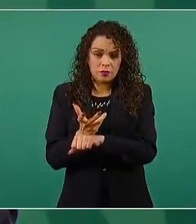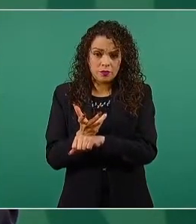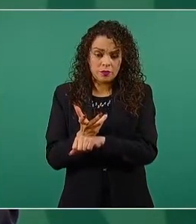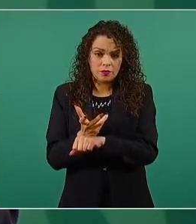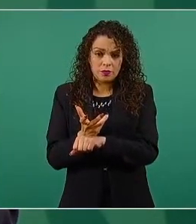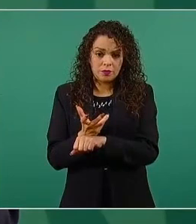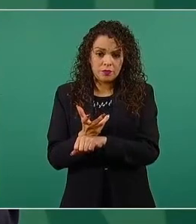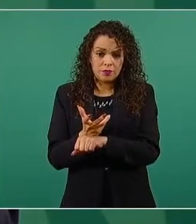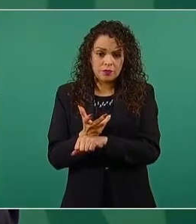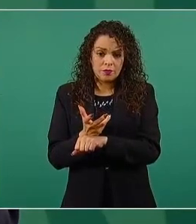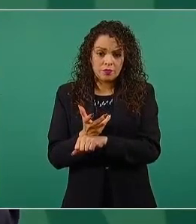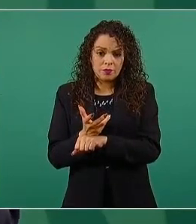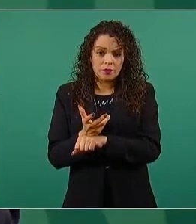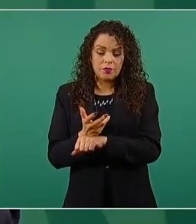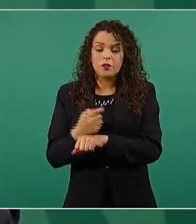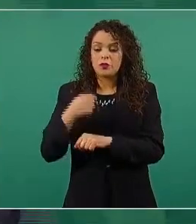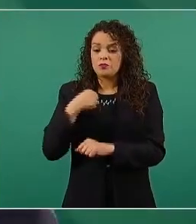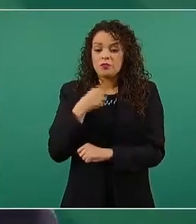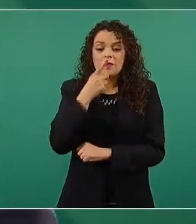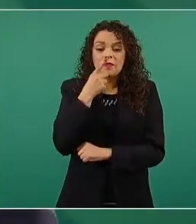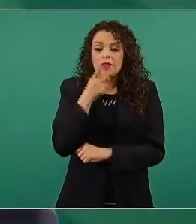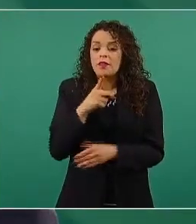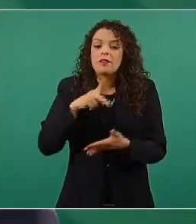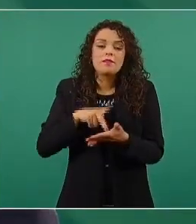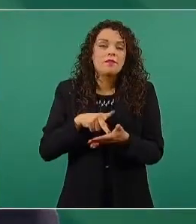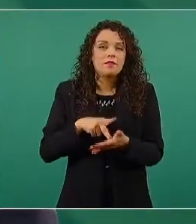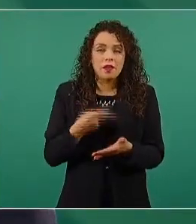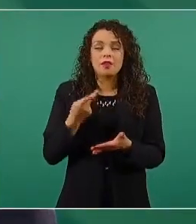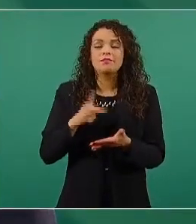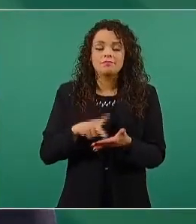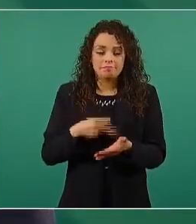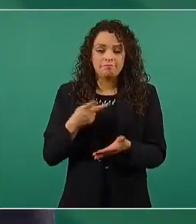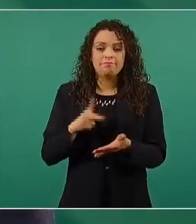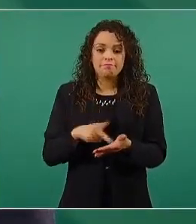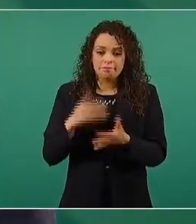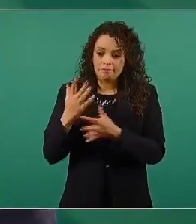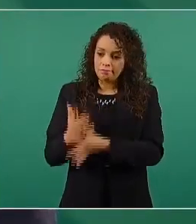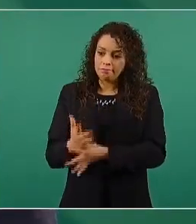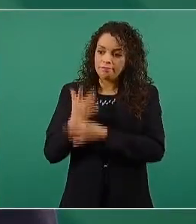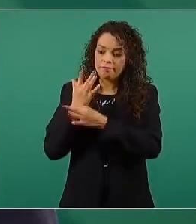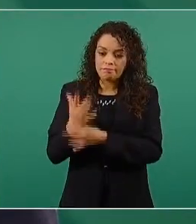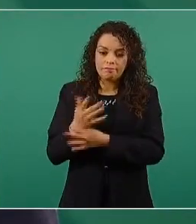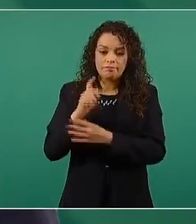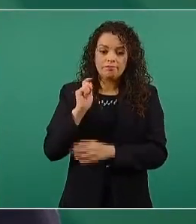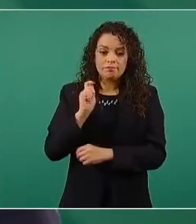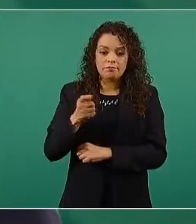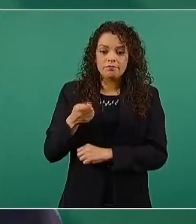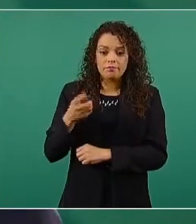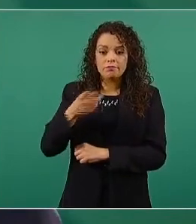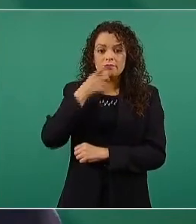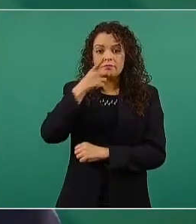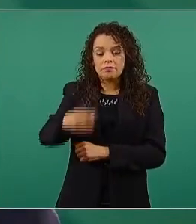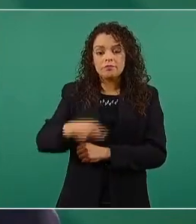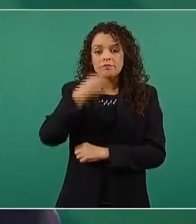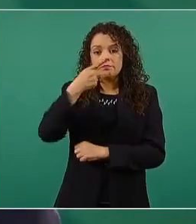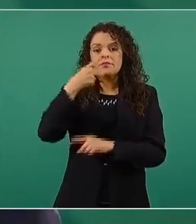Yo he repetido varias veces la frase que se le atribuye a Porfirio